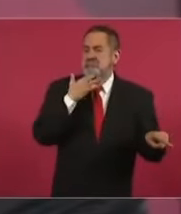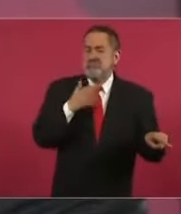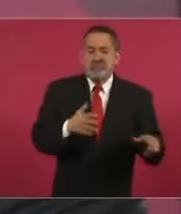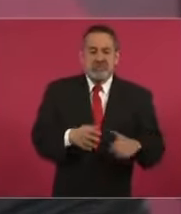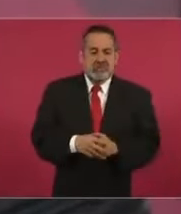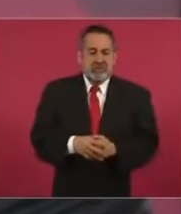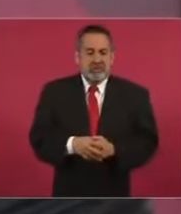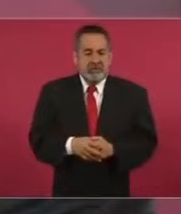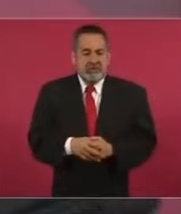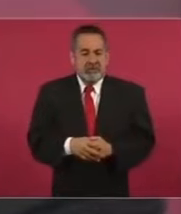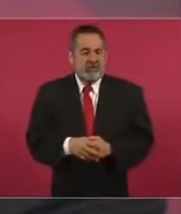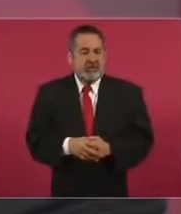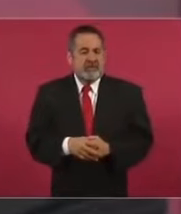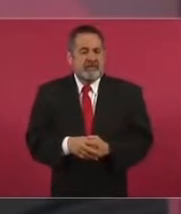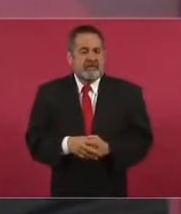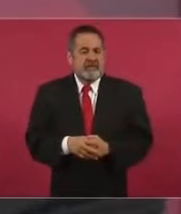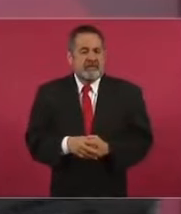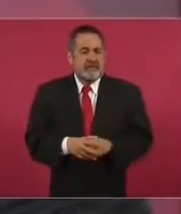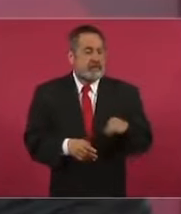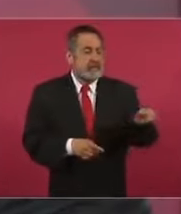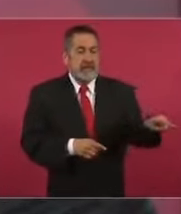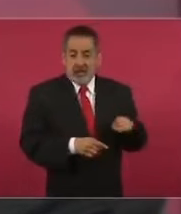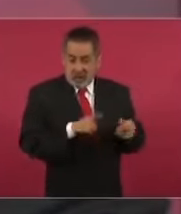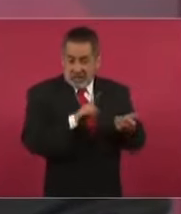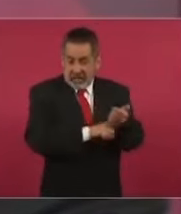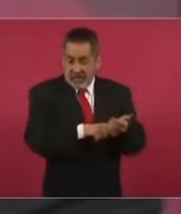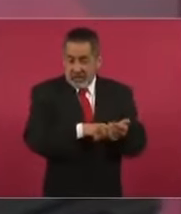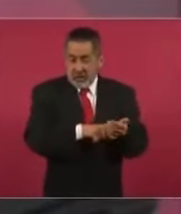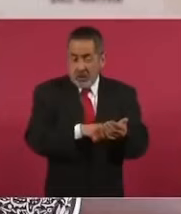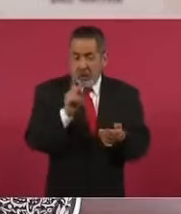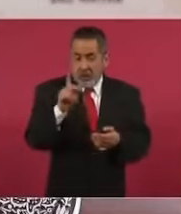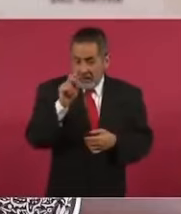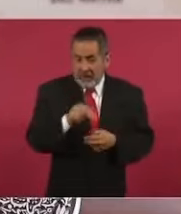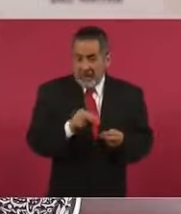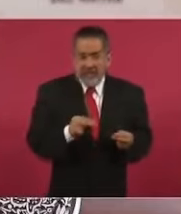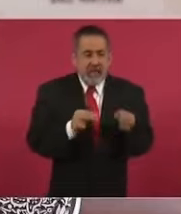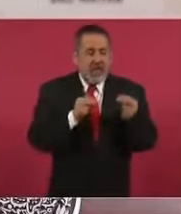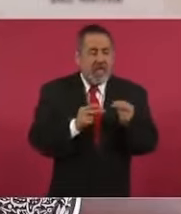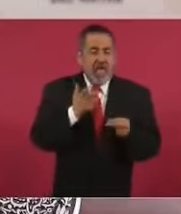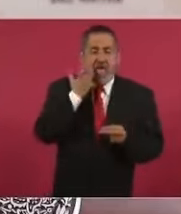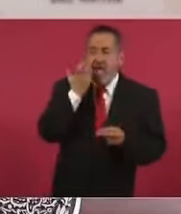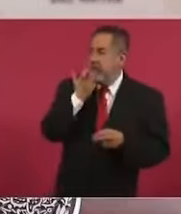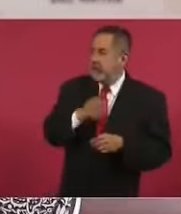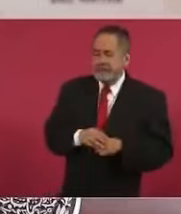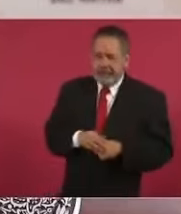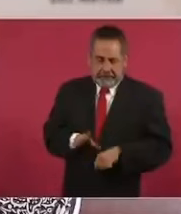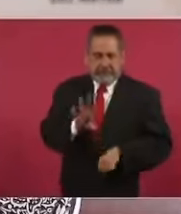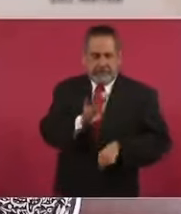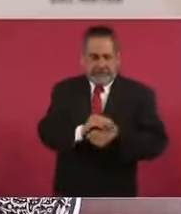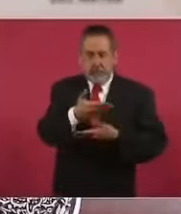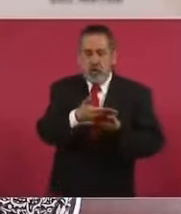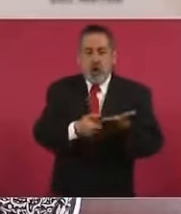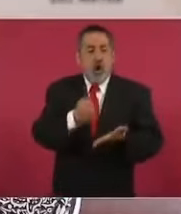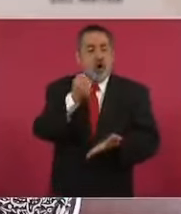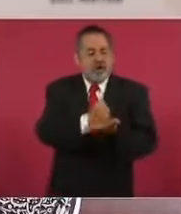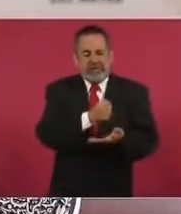que estas personas hacían negocios entregando permisos de construcción